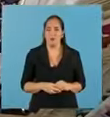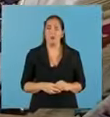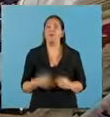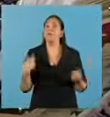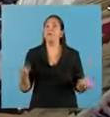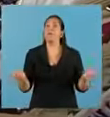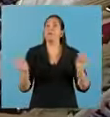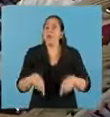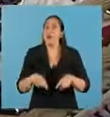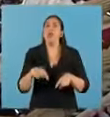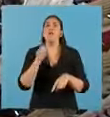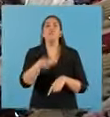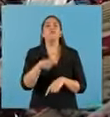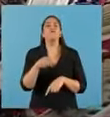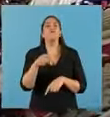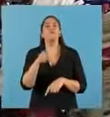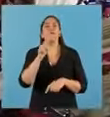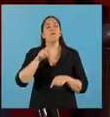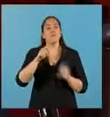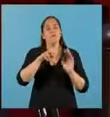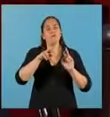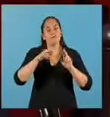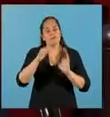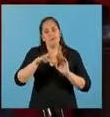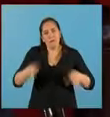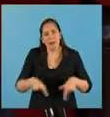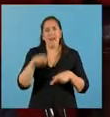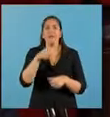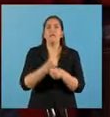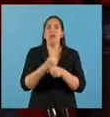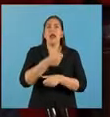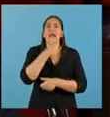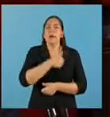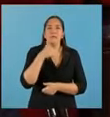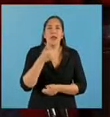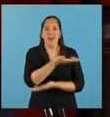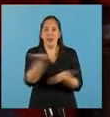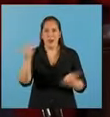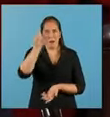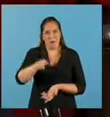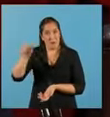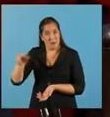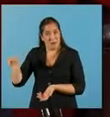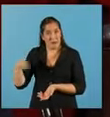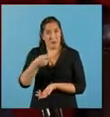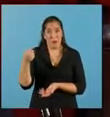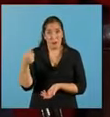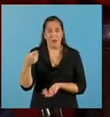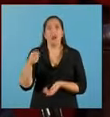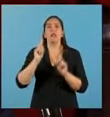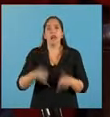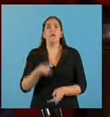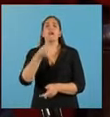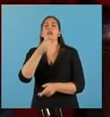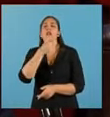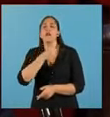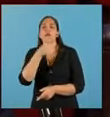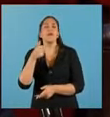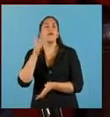Relanzamos el programa Remediar y cumpliendo con mi promesa electoral, garantizamos el acceso gratuito